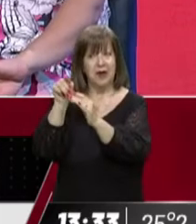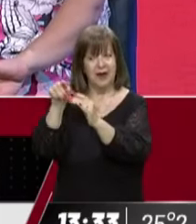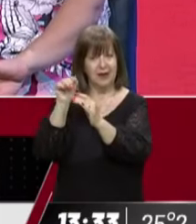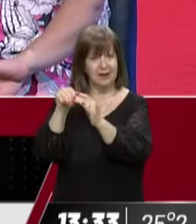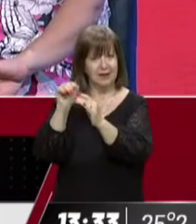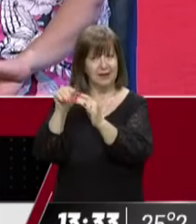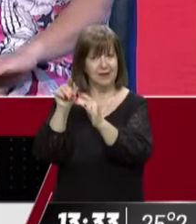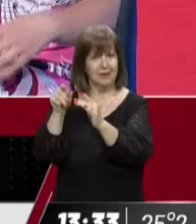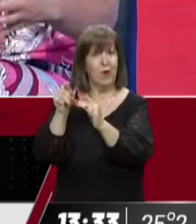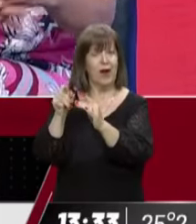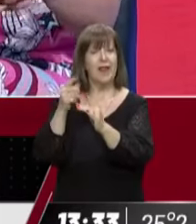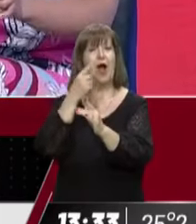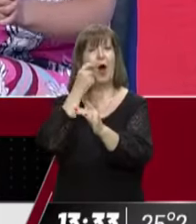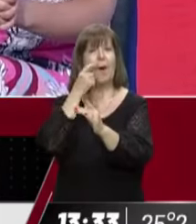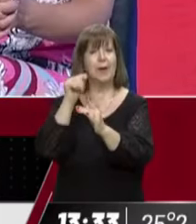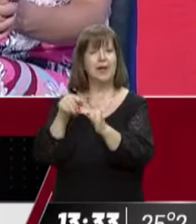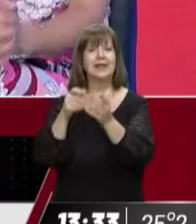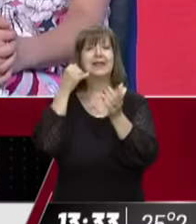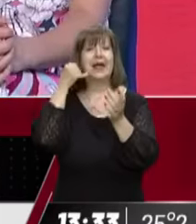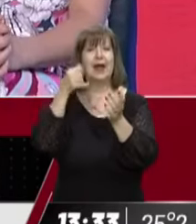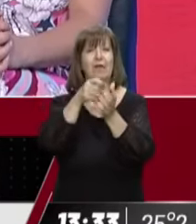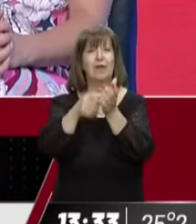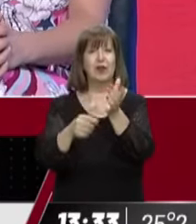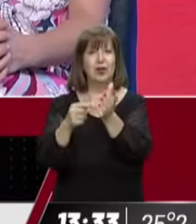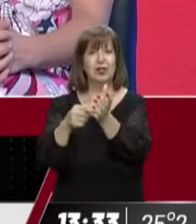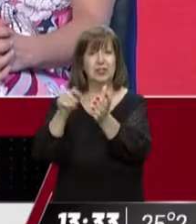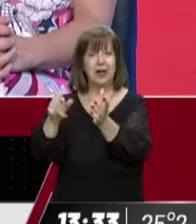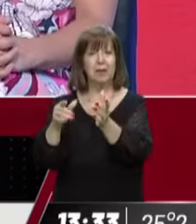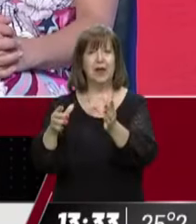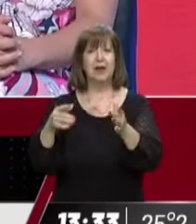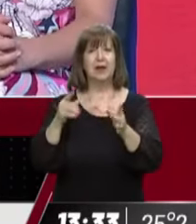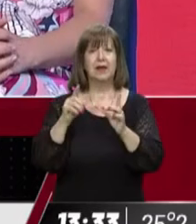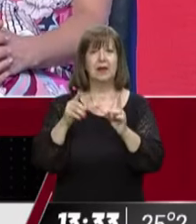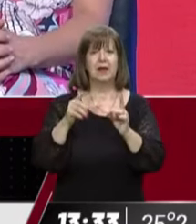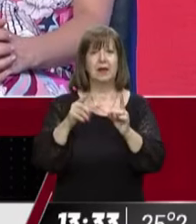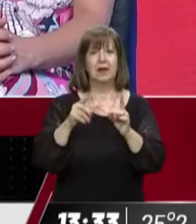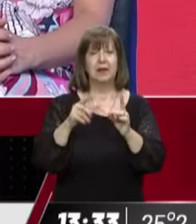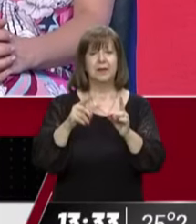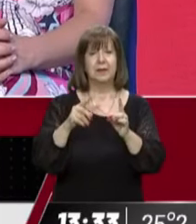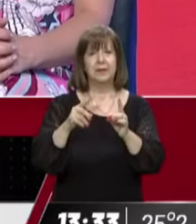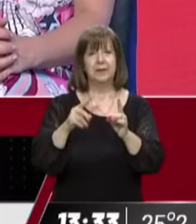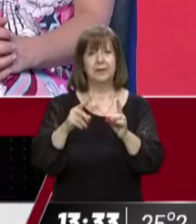zona de Potrero de los Funes, como también tenía la hielera, que era parte